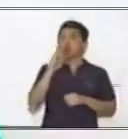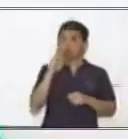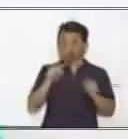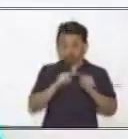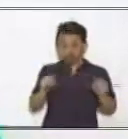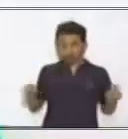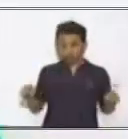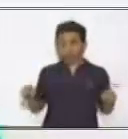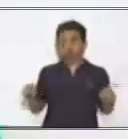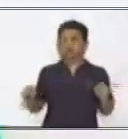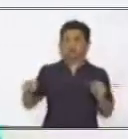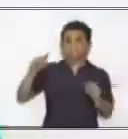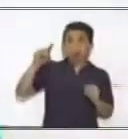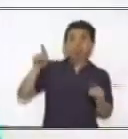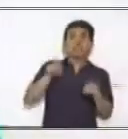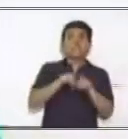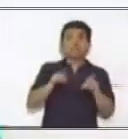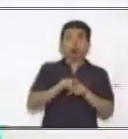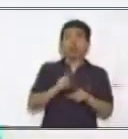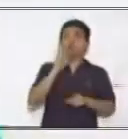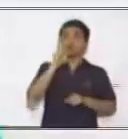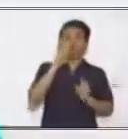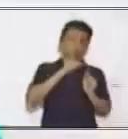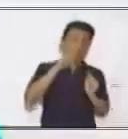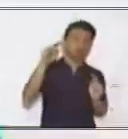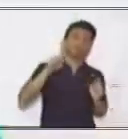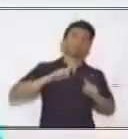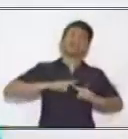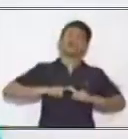y uno distinto.